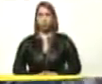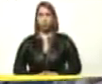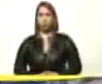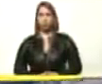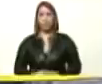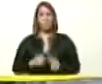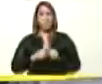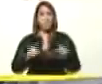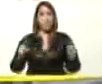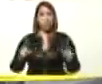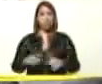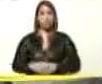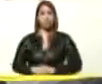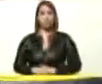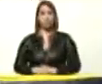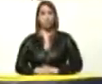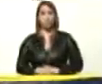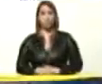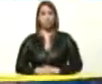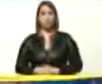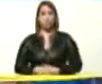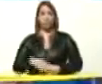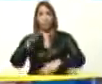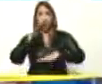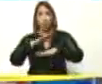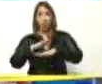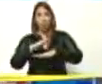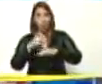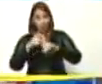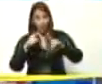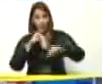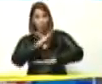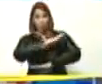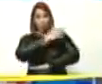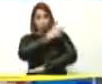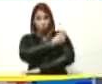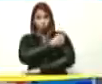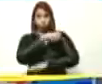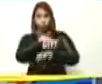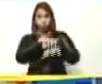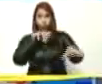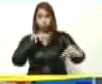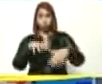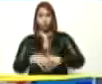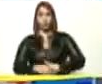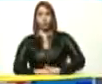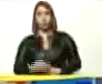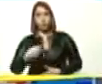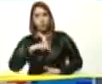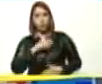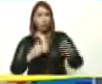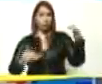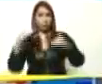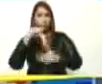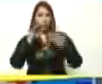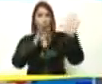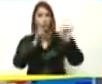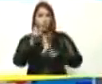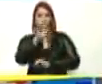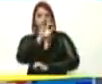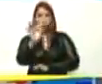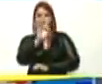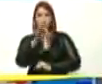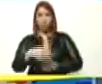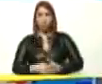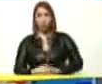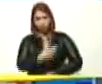Pero, producto de la vacunación masiva, hemos llegado al 92%